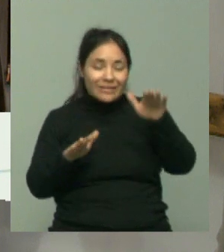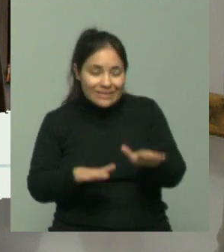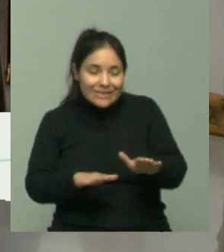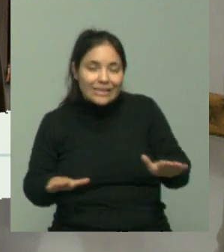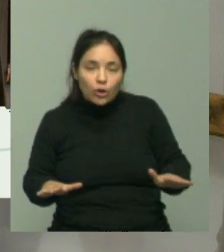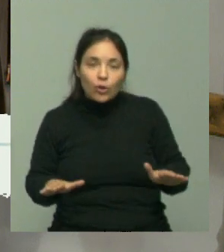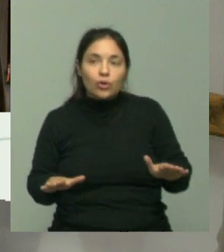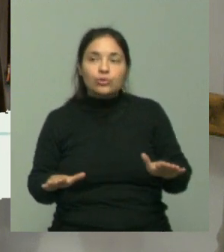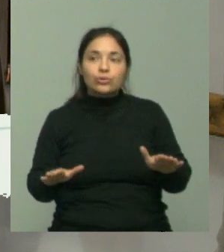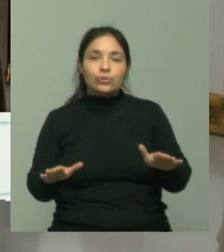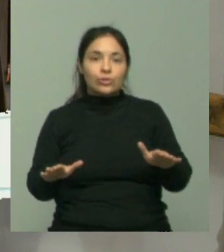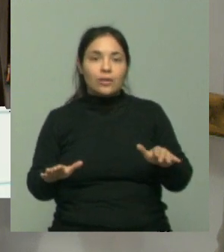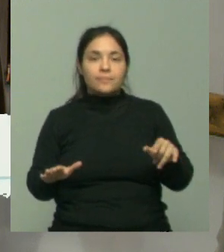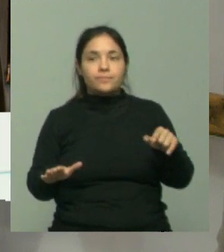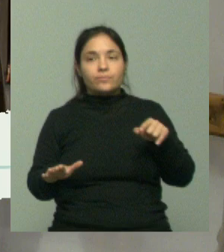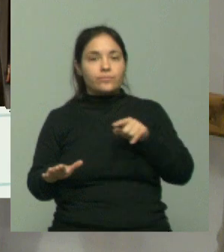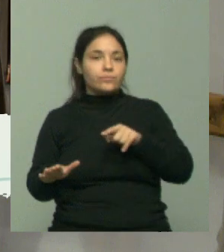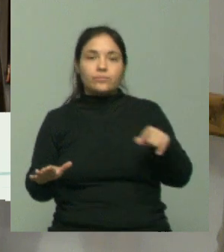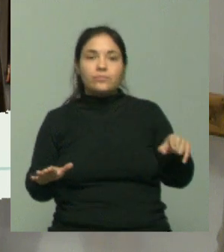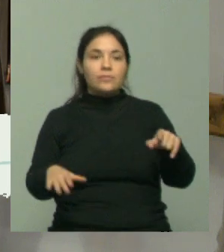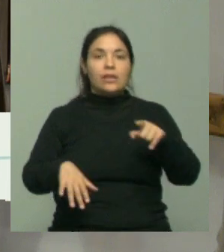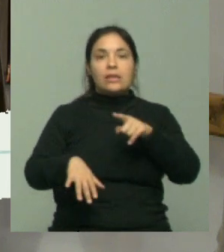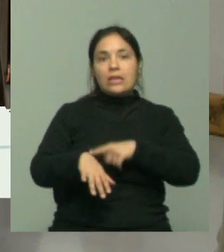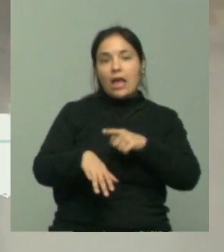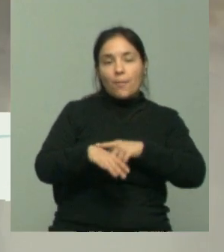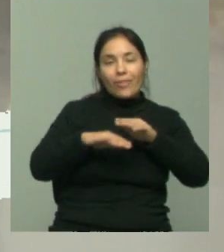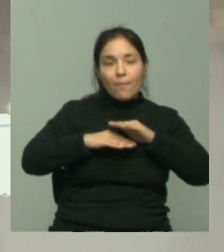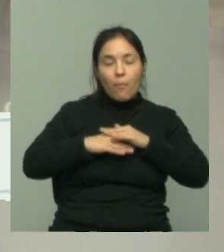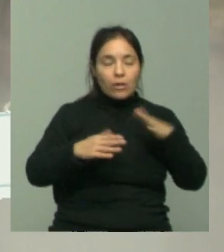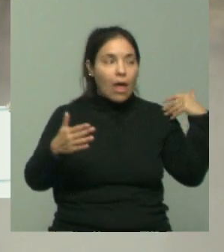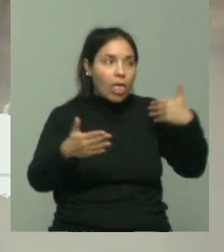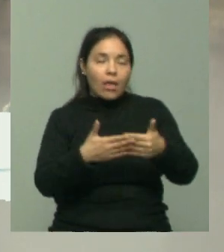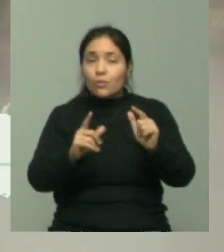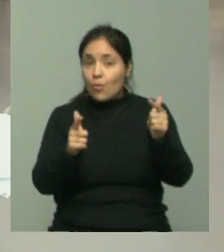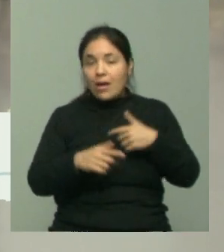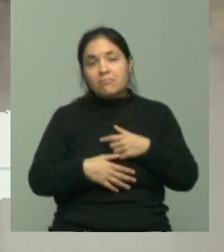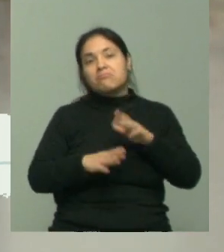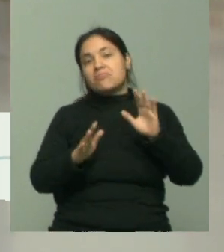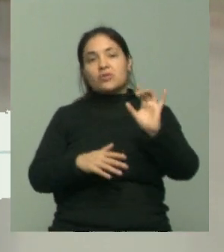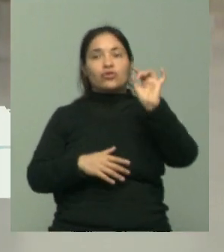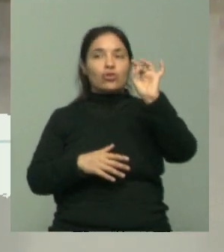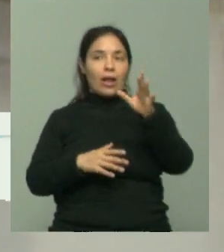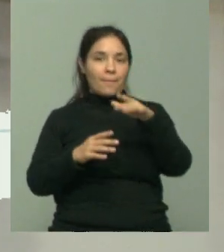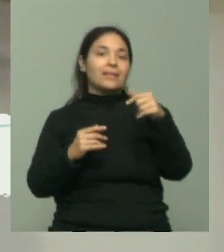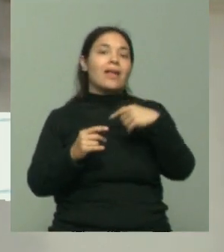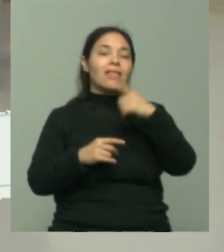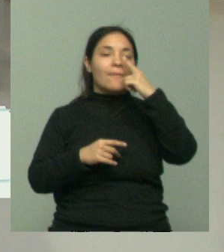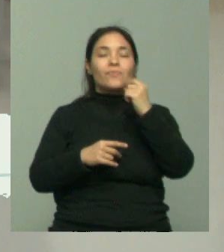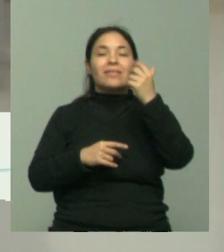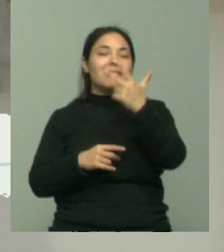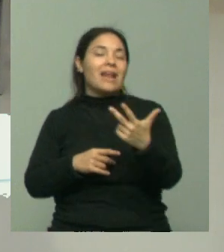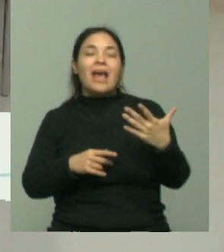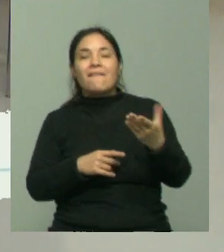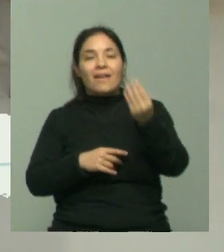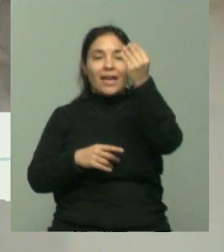chiquitos y todavía no tienen mucho tiempo en el deporte, van los días que hacemos pistas, que serán tres veces a la semana,